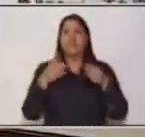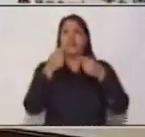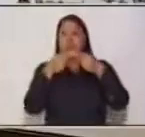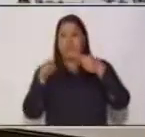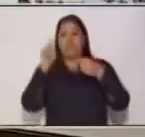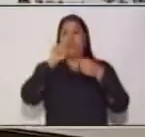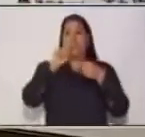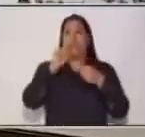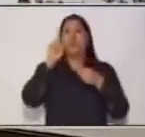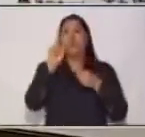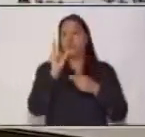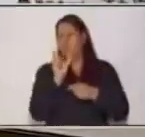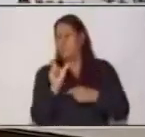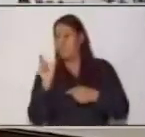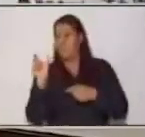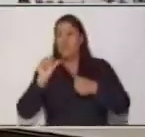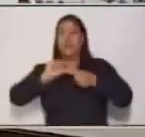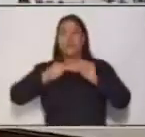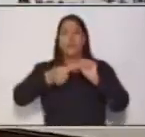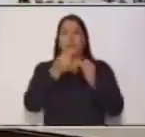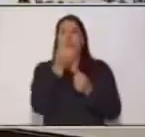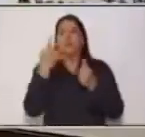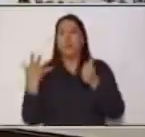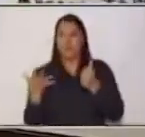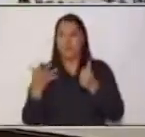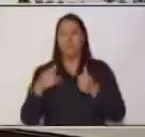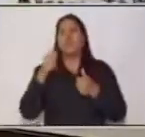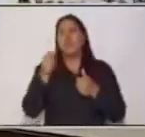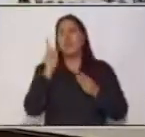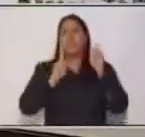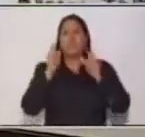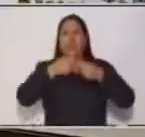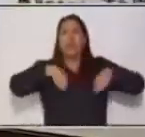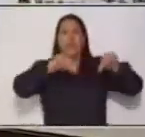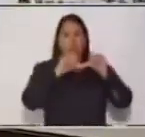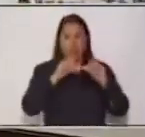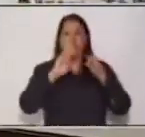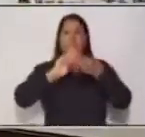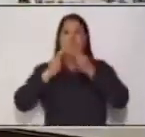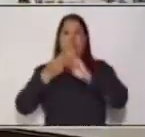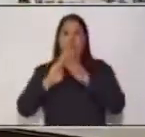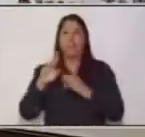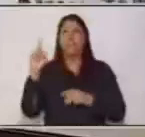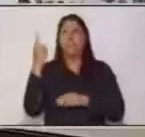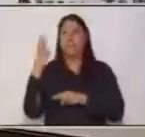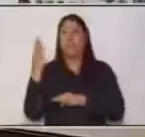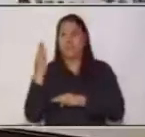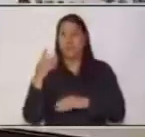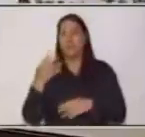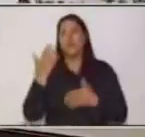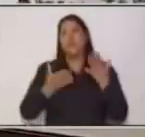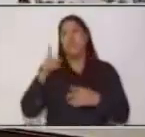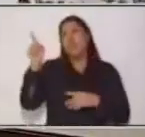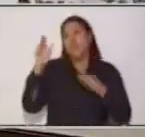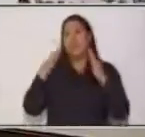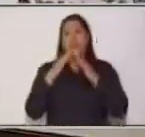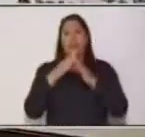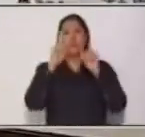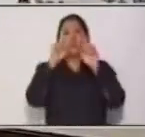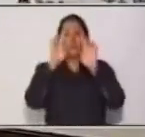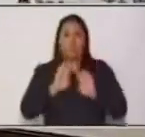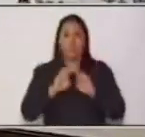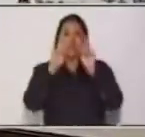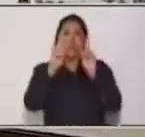una expresión algebraica del área de matemática para primer grado básico. Si en casa hay alguna persona con